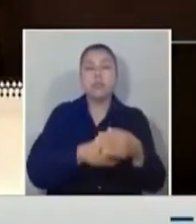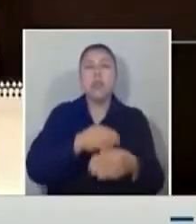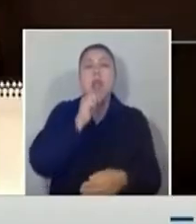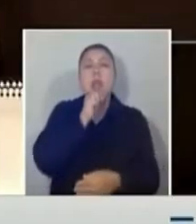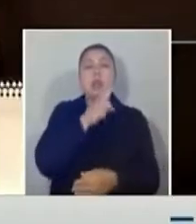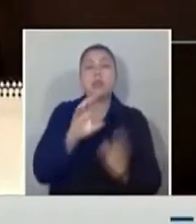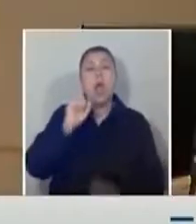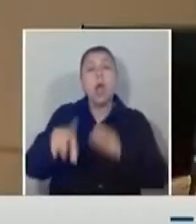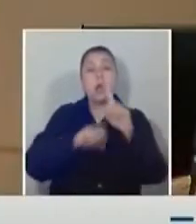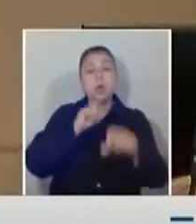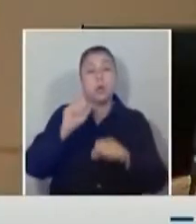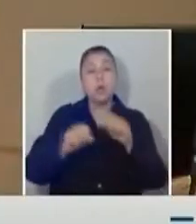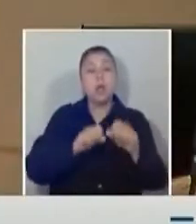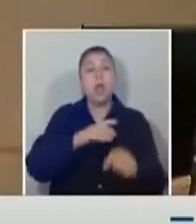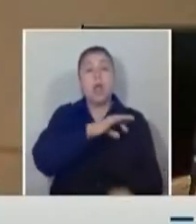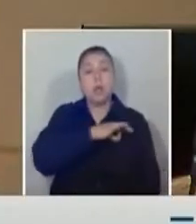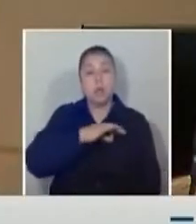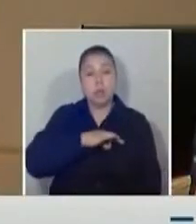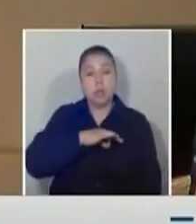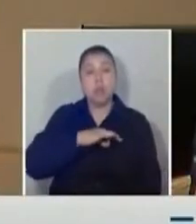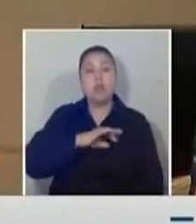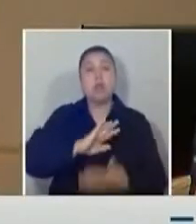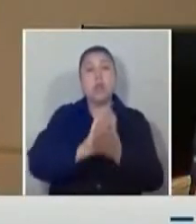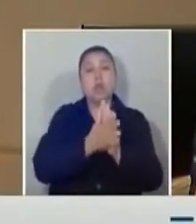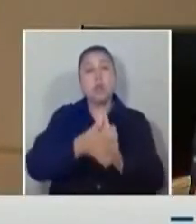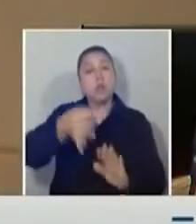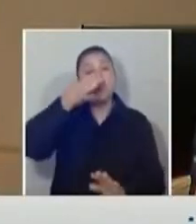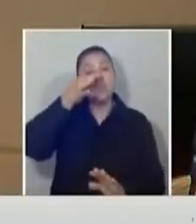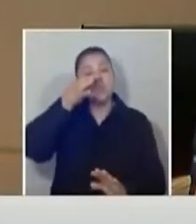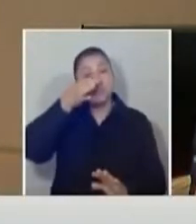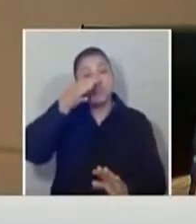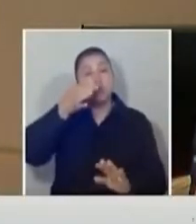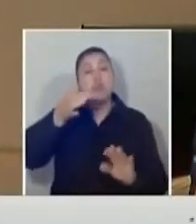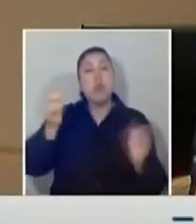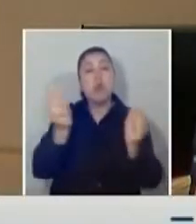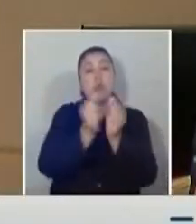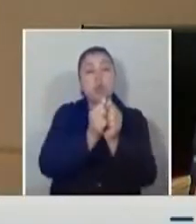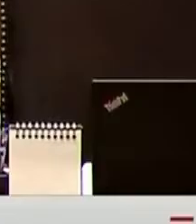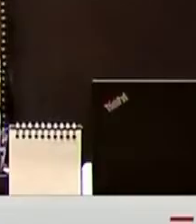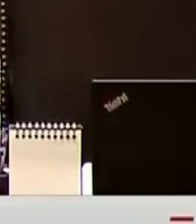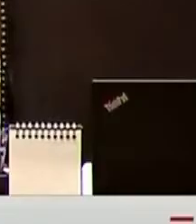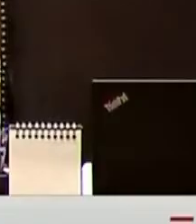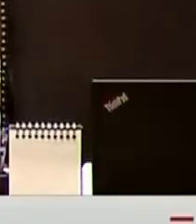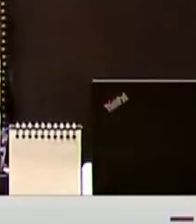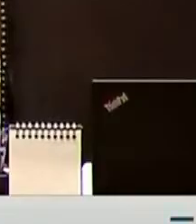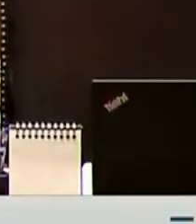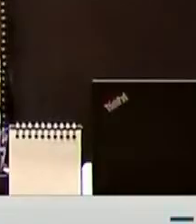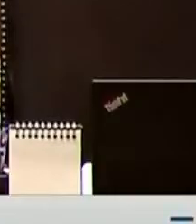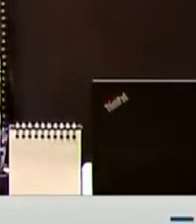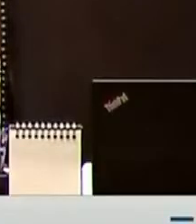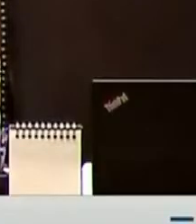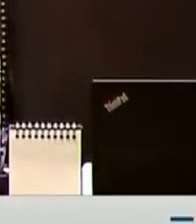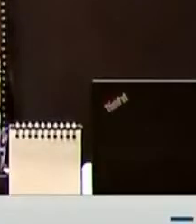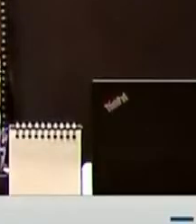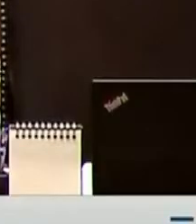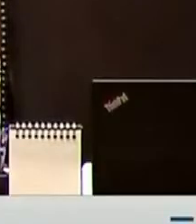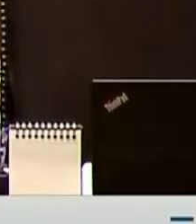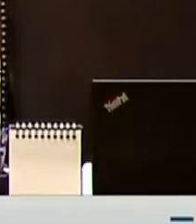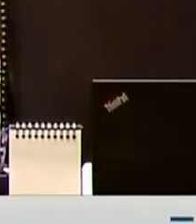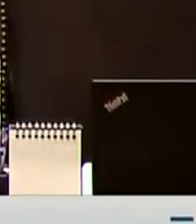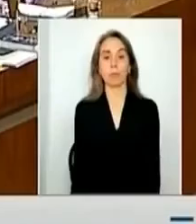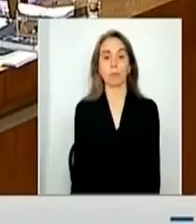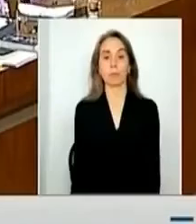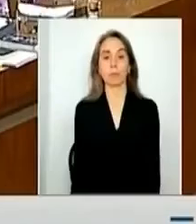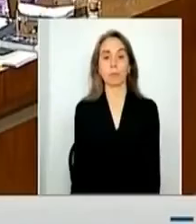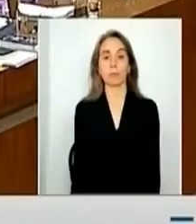muchas, pero yo destaco 2. El tema de la seguridad, que no podemos seguir tolerando el nivel de inseguridad.